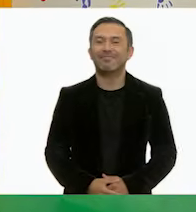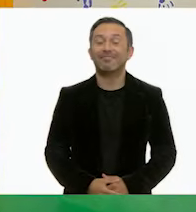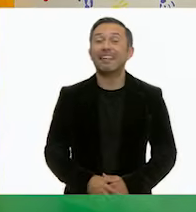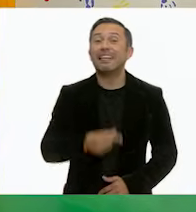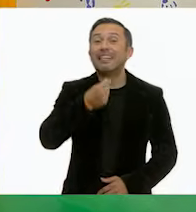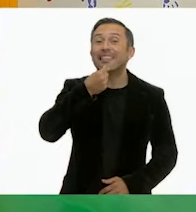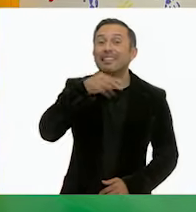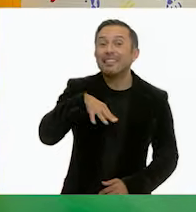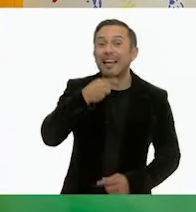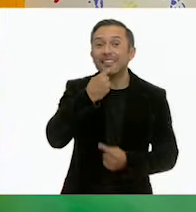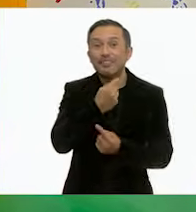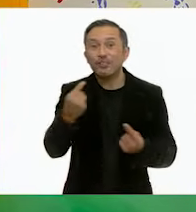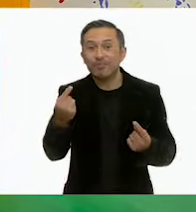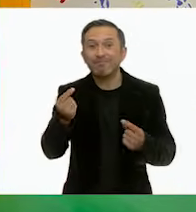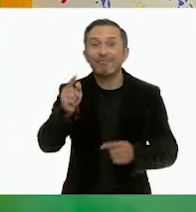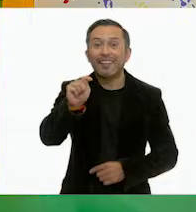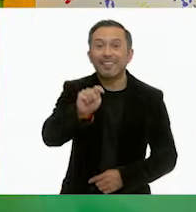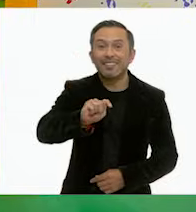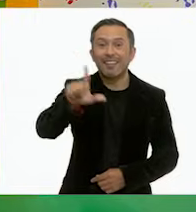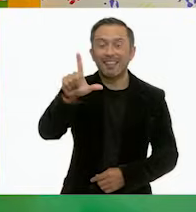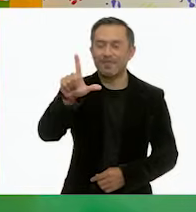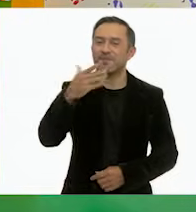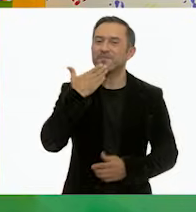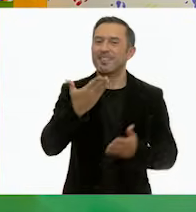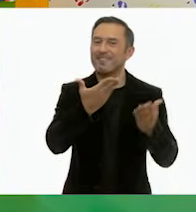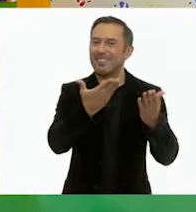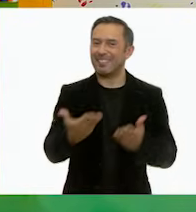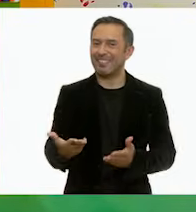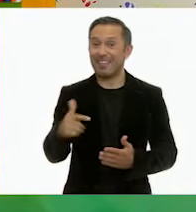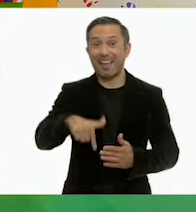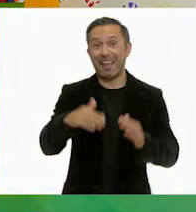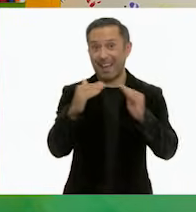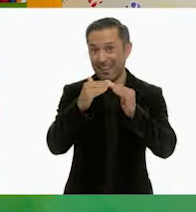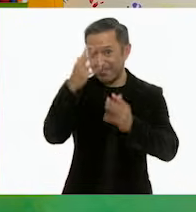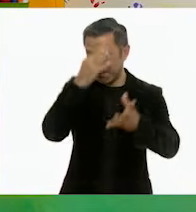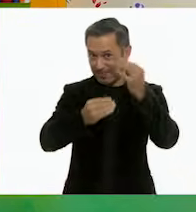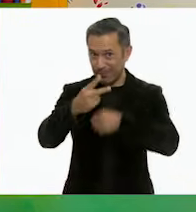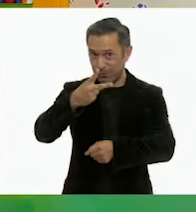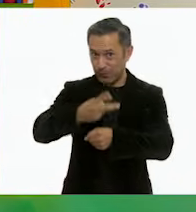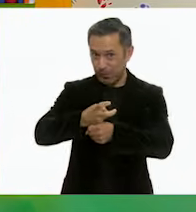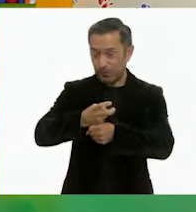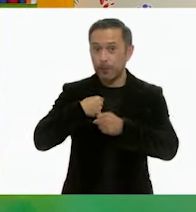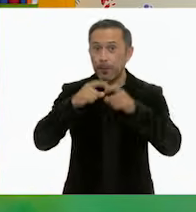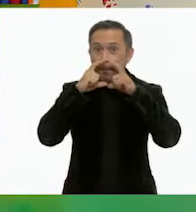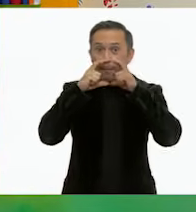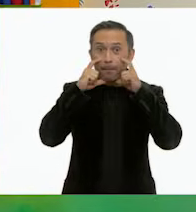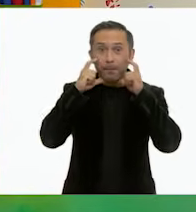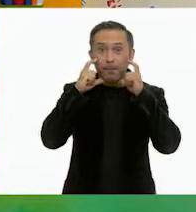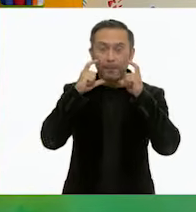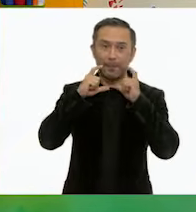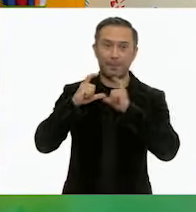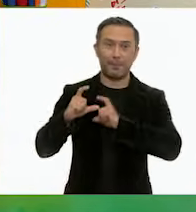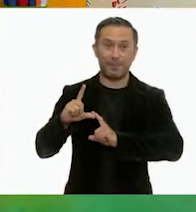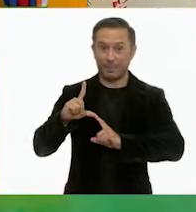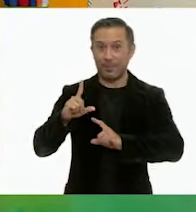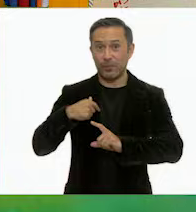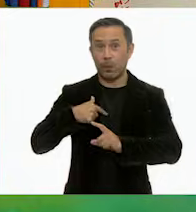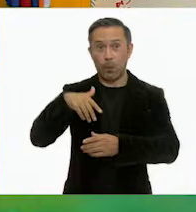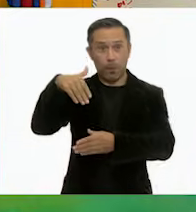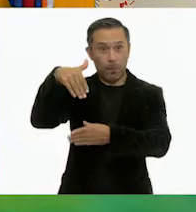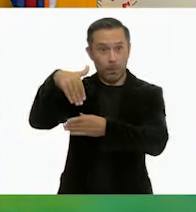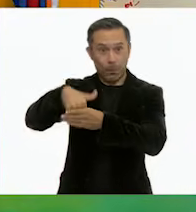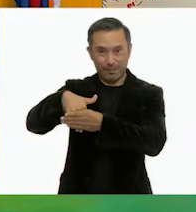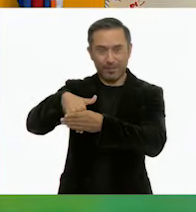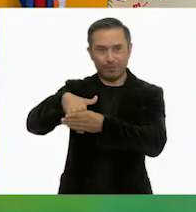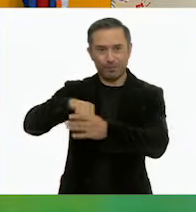niñas y niños, bienvenidas y bienvenidos a Aprende en Casa 2. Me quité el cubreboca y lo voy a guardar en una